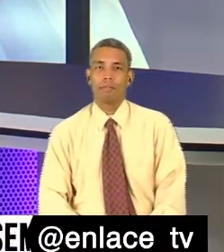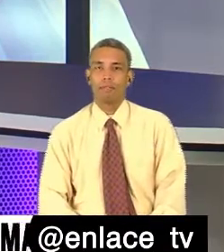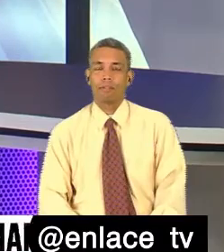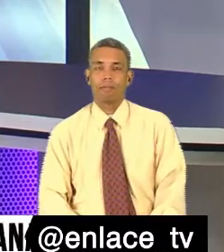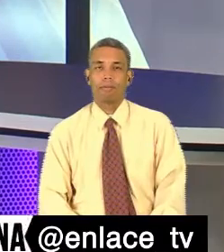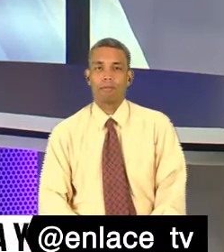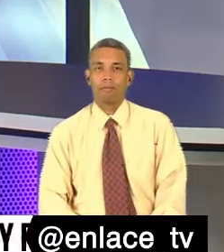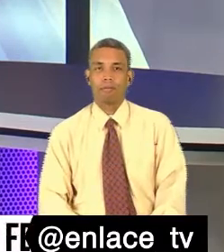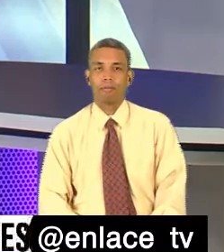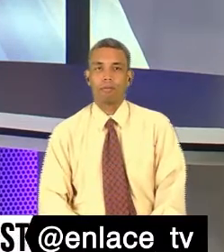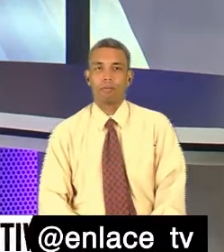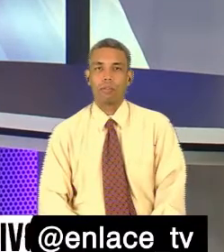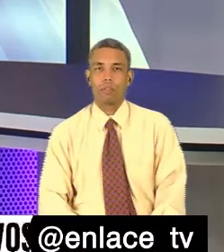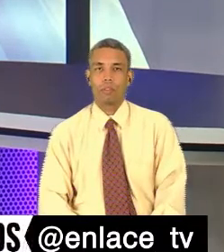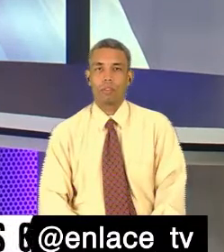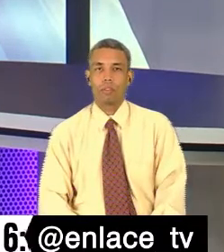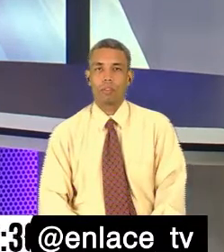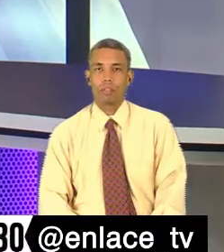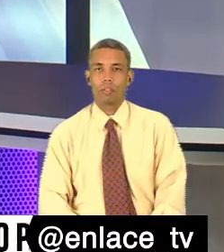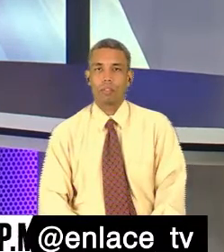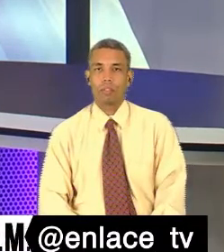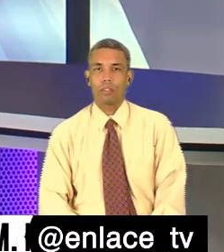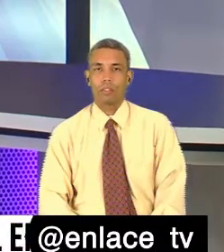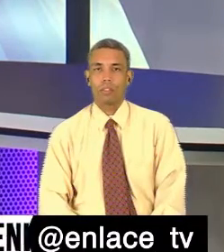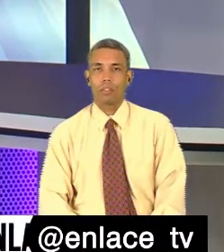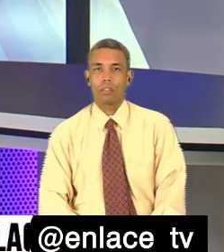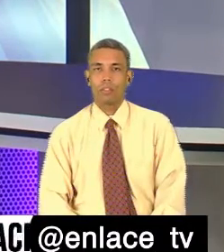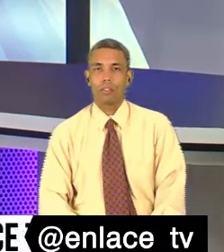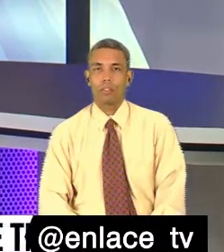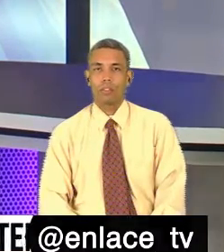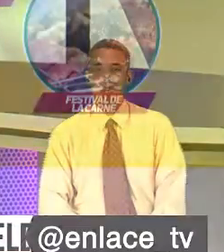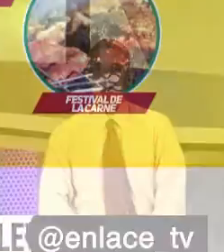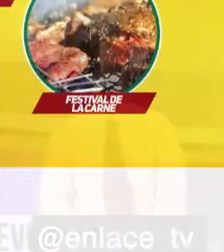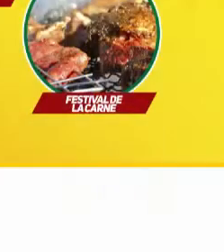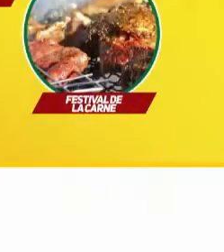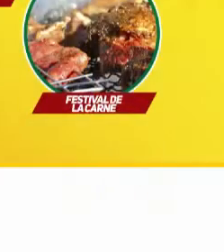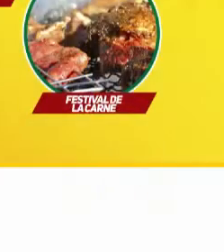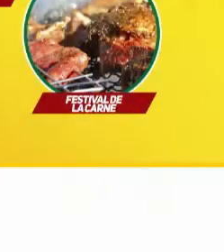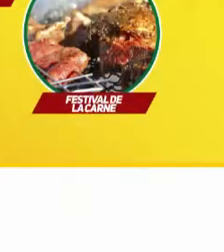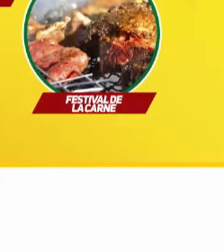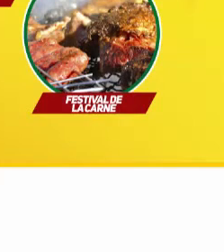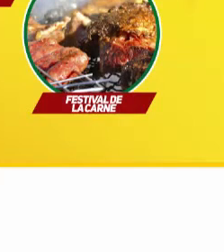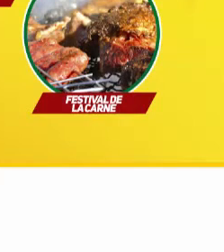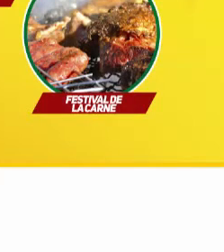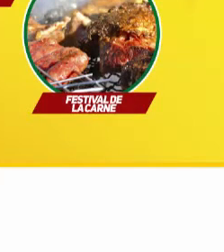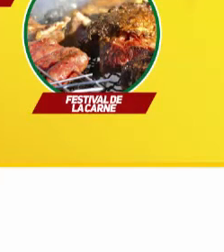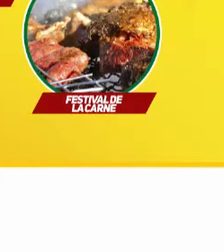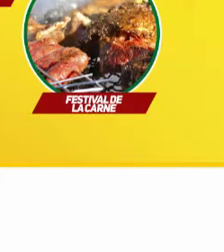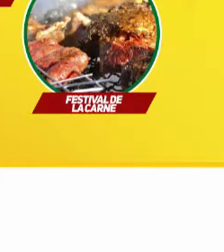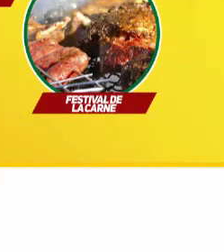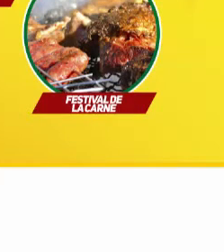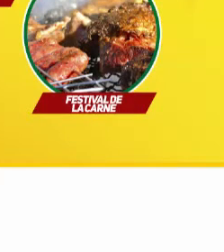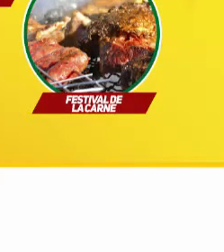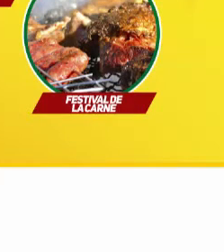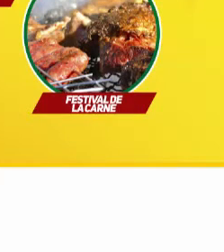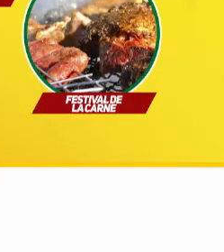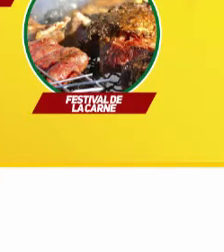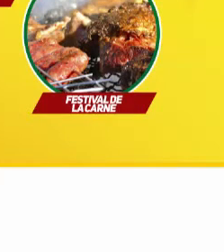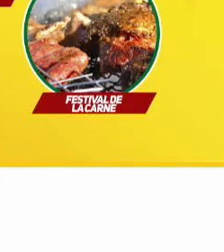Vive la feria del 12 al 19 de junio. Barranca Bermeja será sede de la versión número 51 de la Feria Agropecuaria